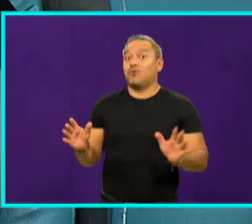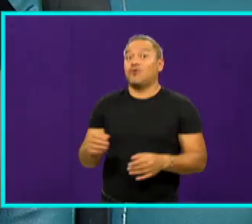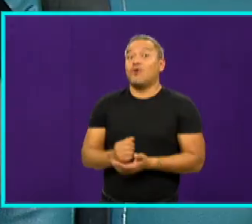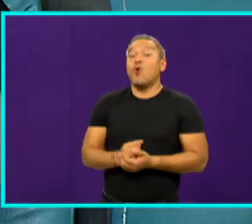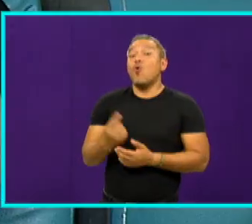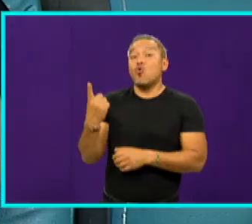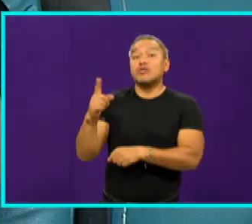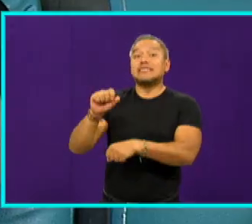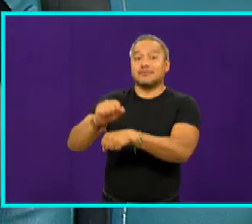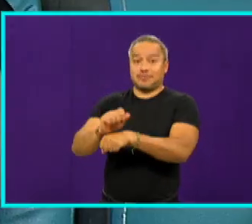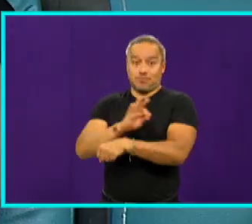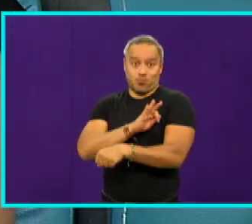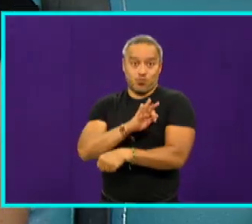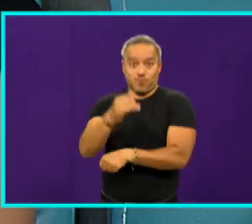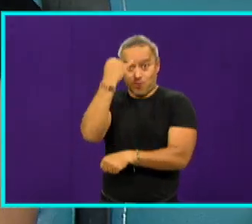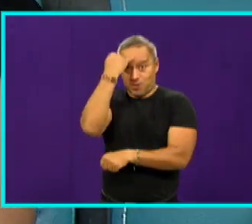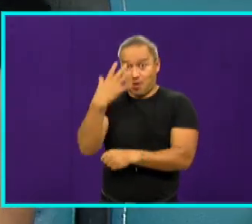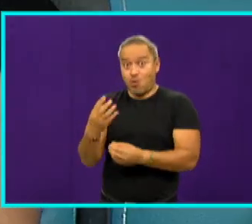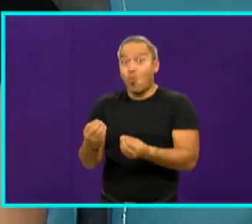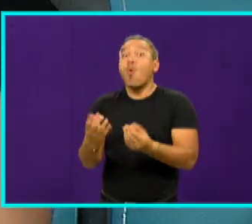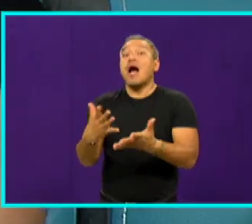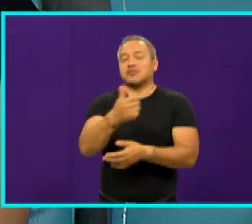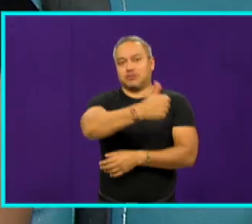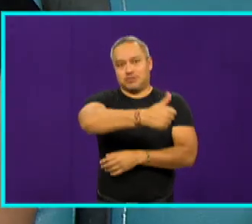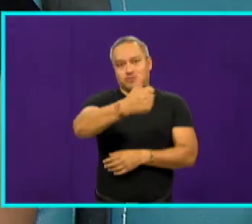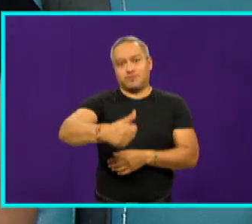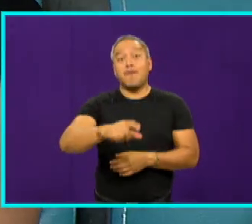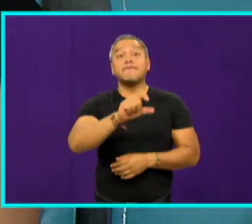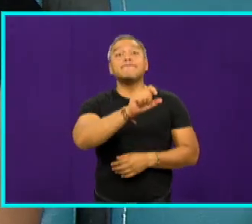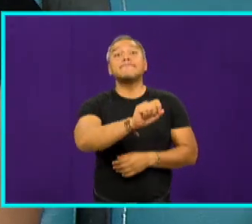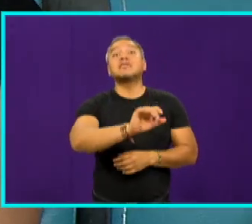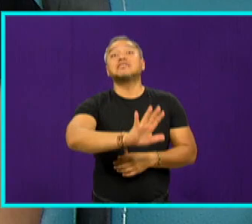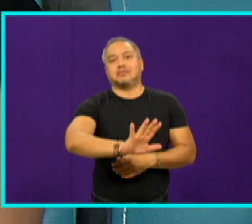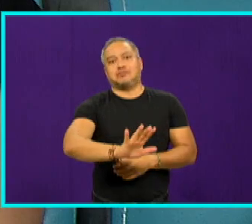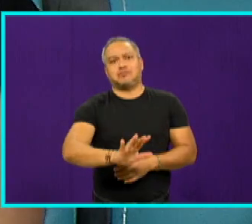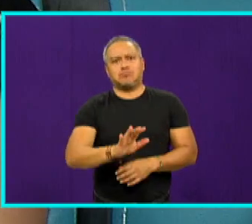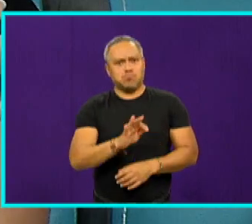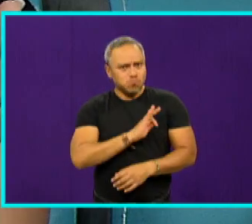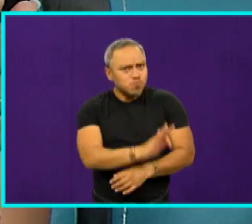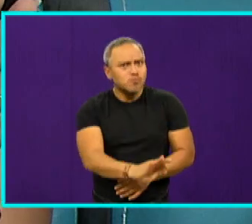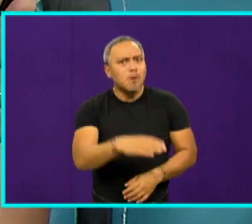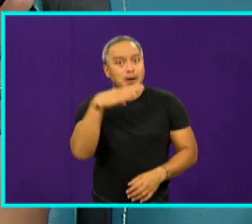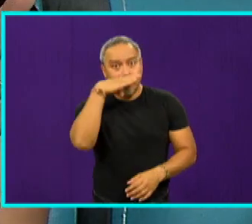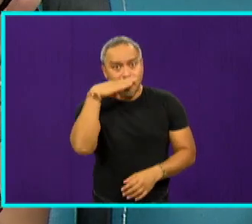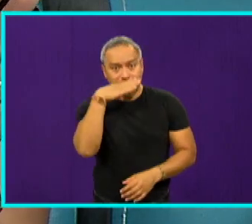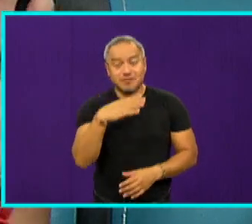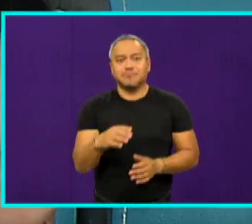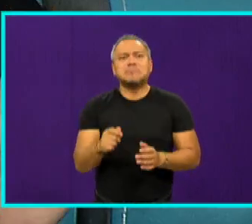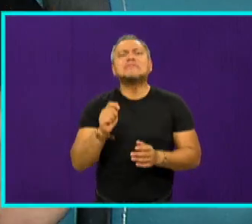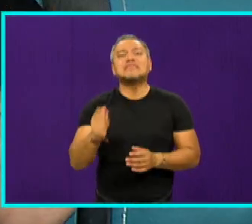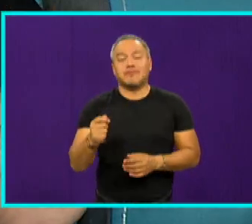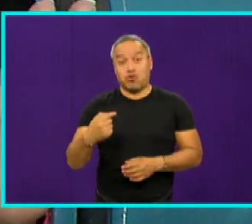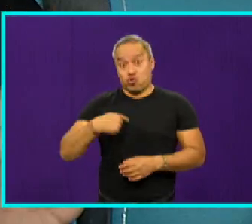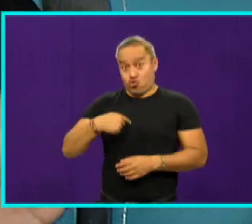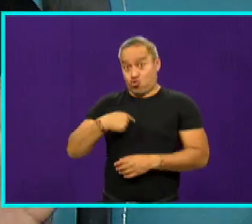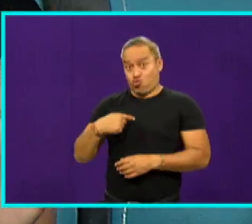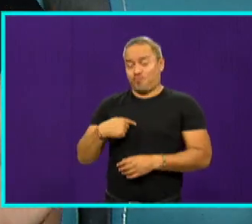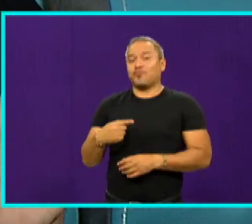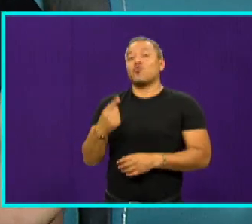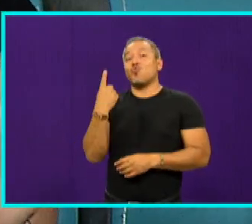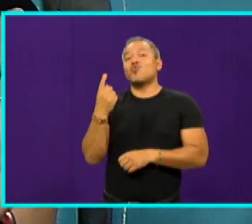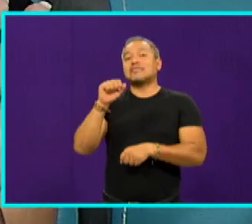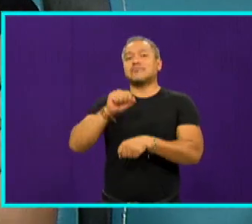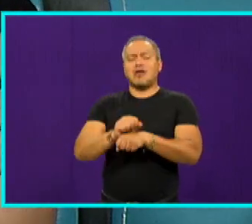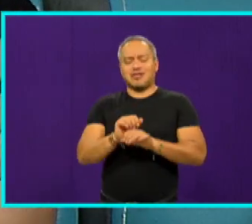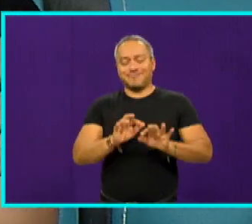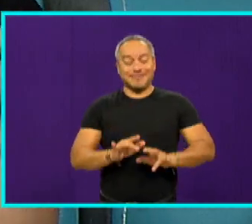la semana. Es decir, yo en una semana genero 25 imágenes y ya está ahí. Hasta ahí llegué en la semana.